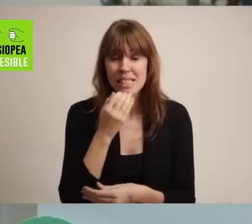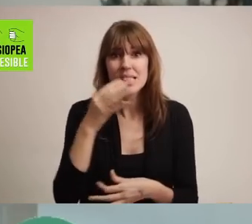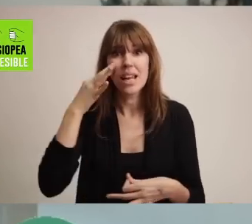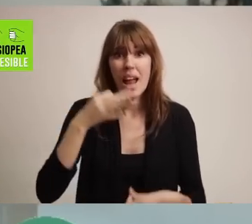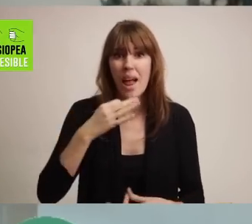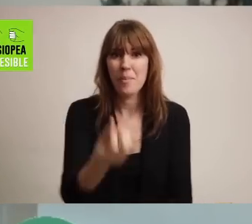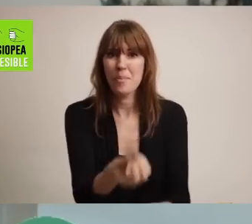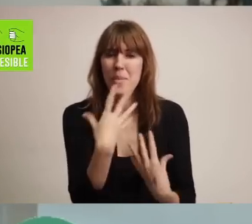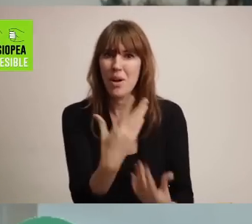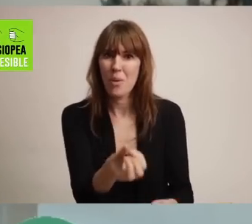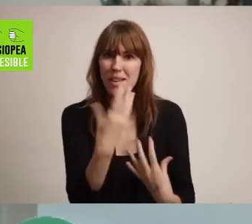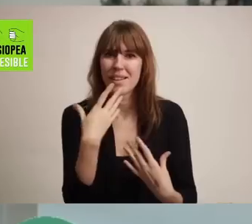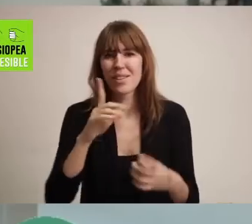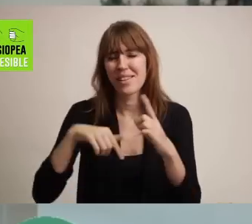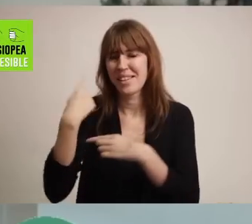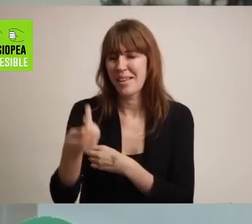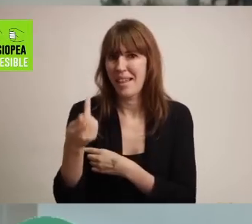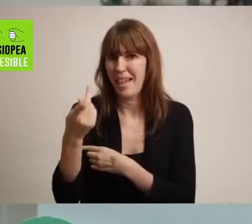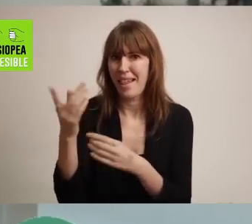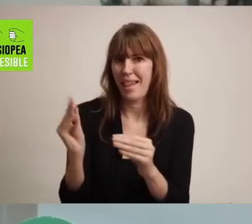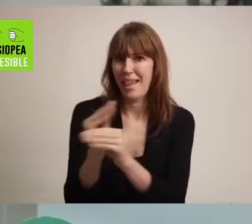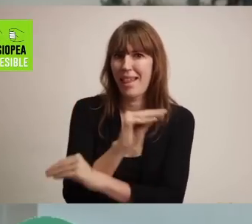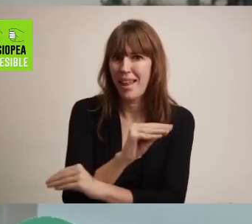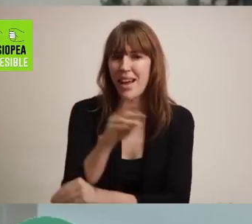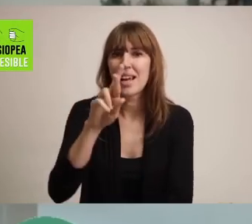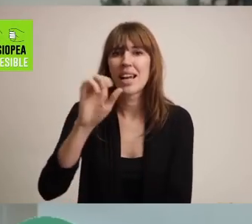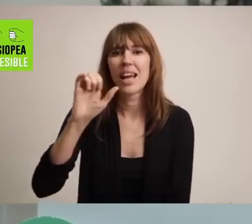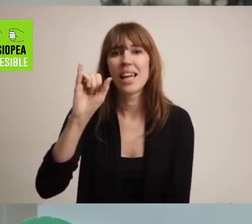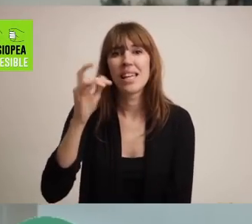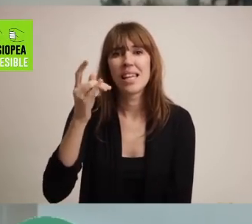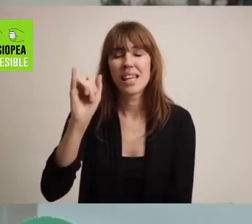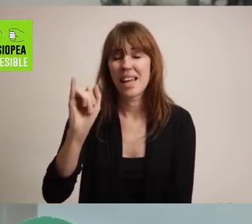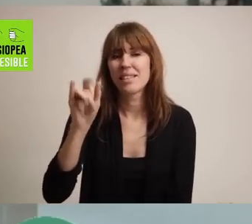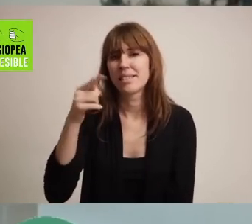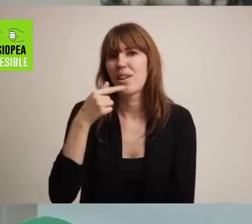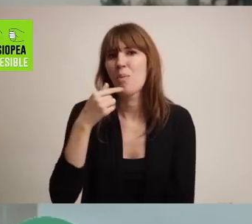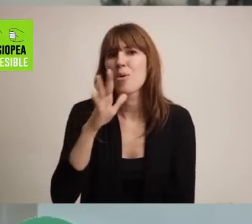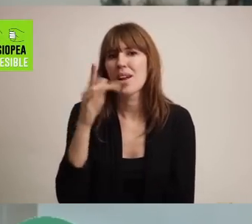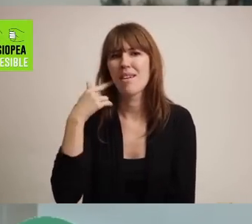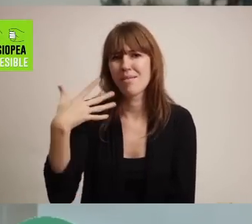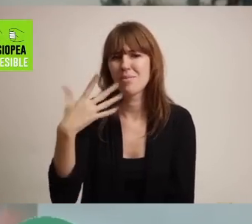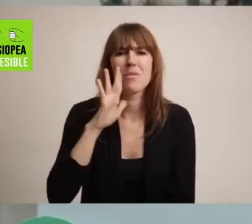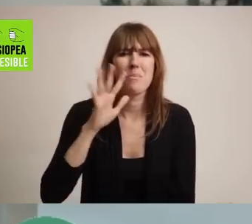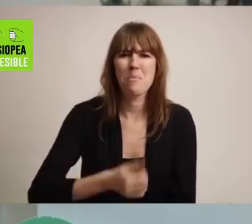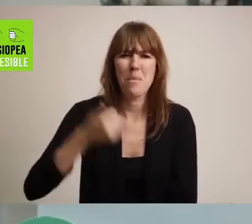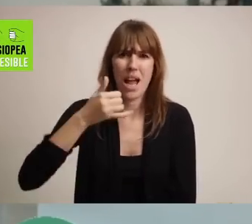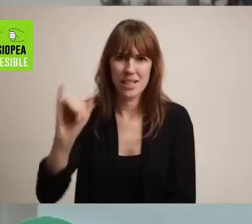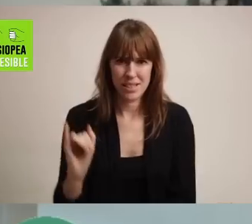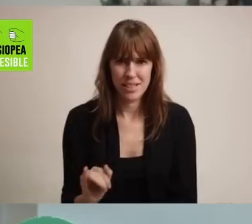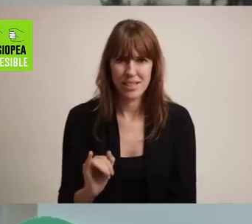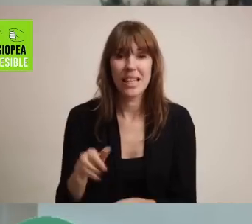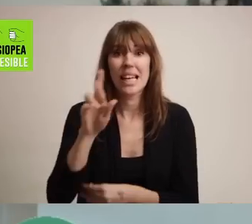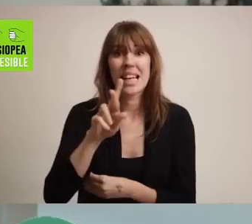realidad, ya no vende. Y digo Reiki porque es lo más conocido, pero hay otros. Porque claro, ahora os diré toda la lista de Reikis